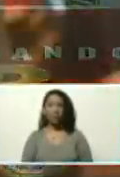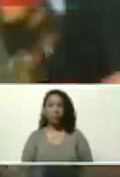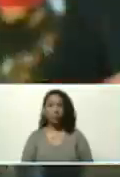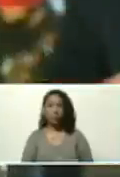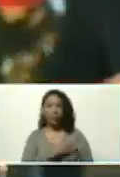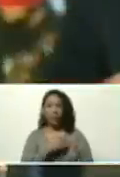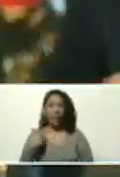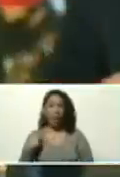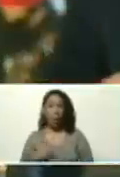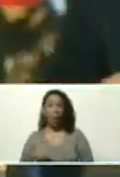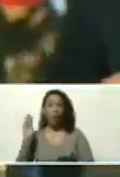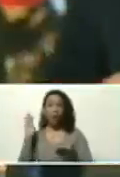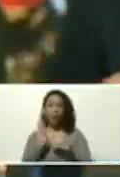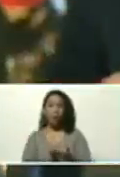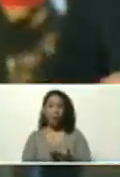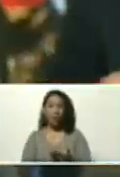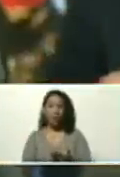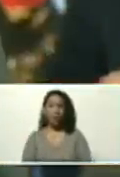volver